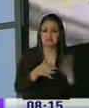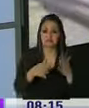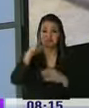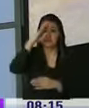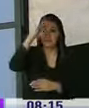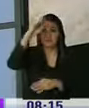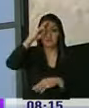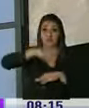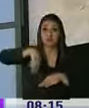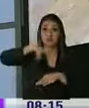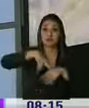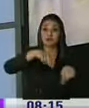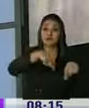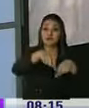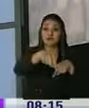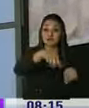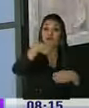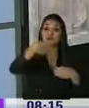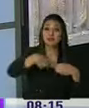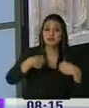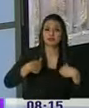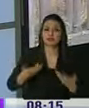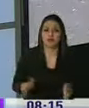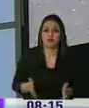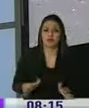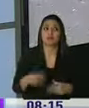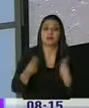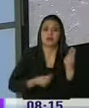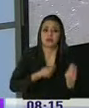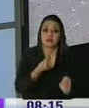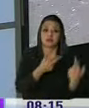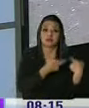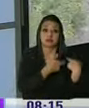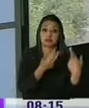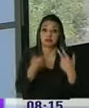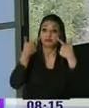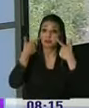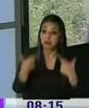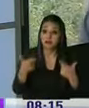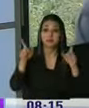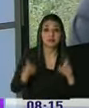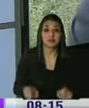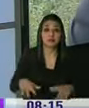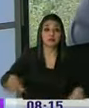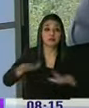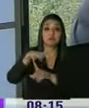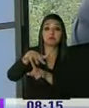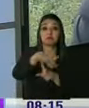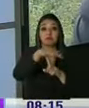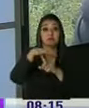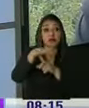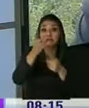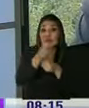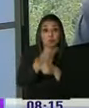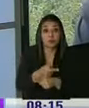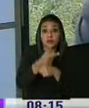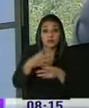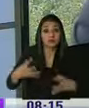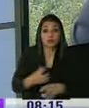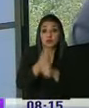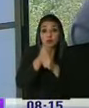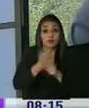Policía Nacional en tránsito, al menos en Quito, no hace nada. Entonces, claro, deberían estar dedicados a dar protección, seguridad